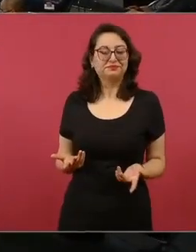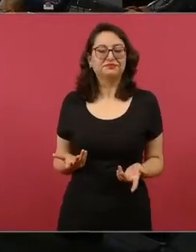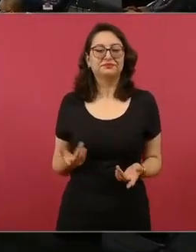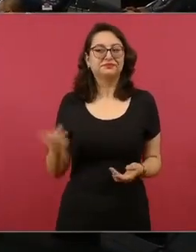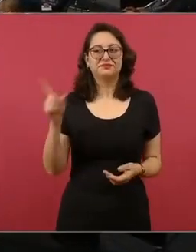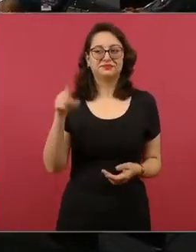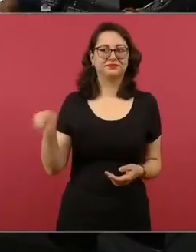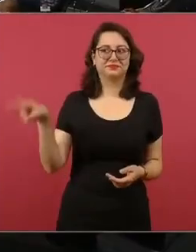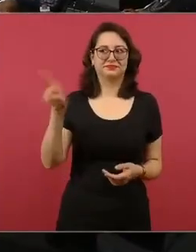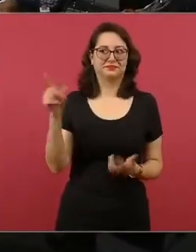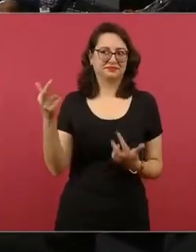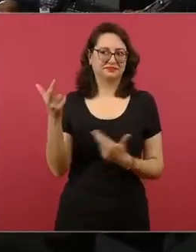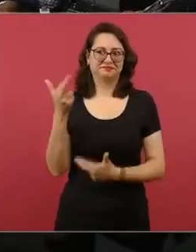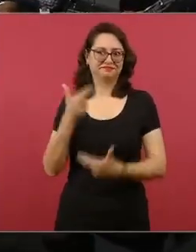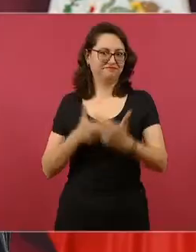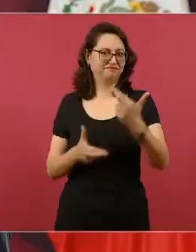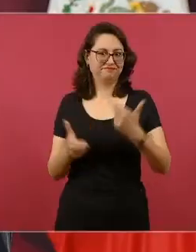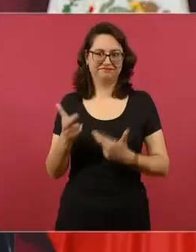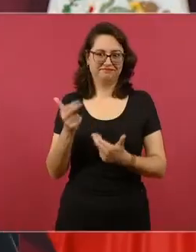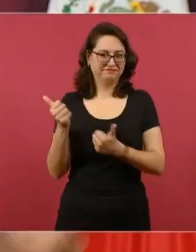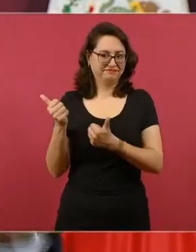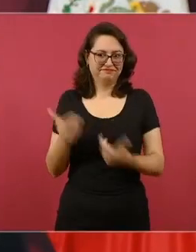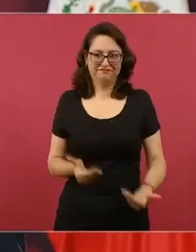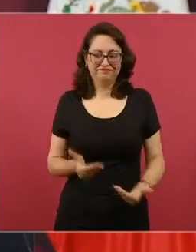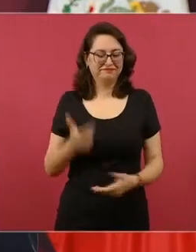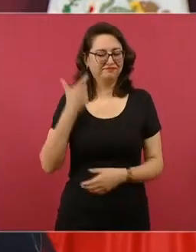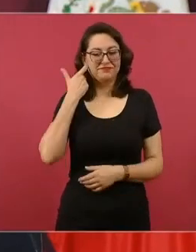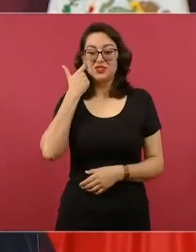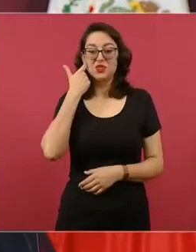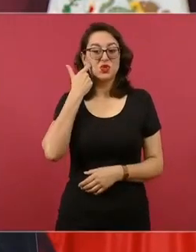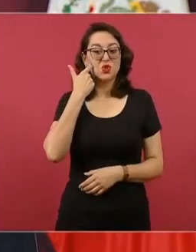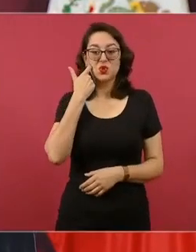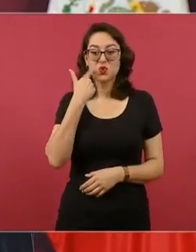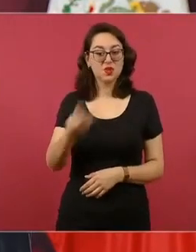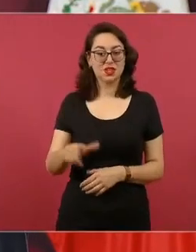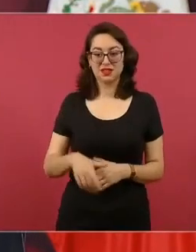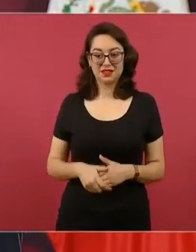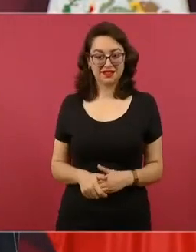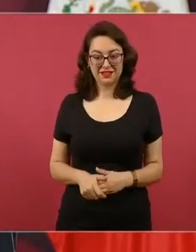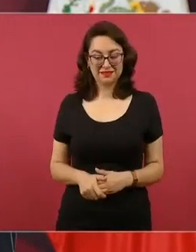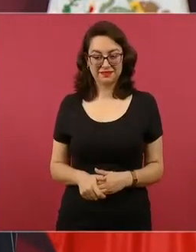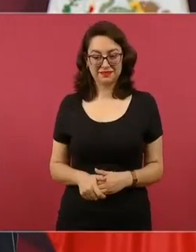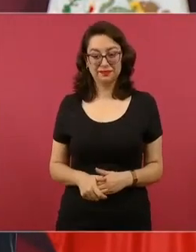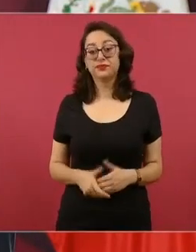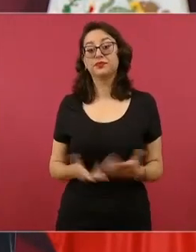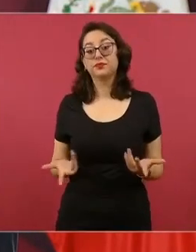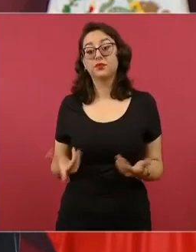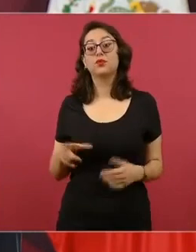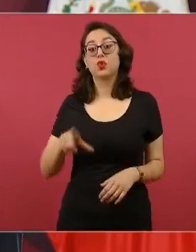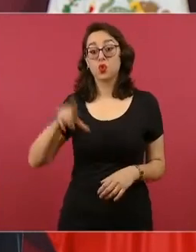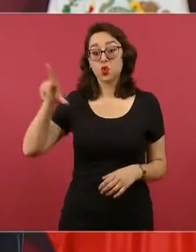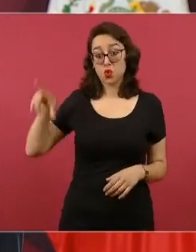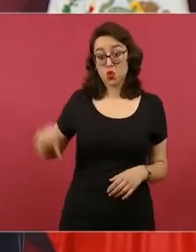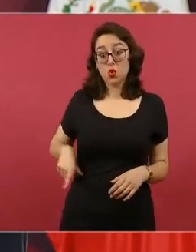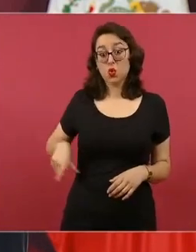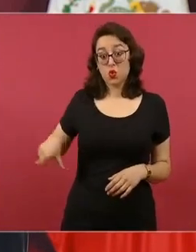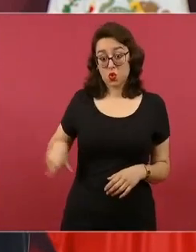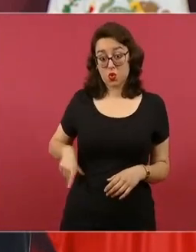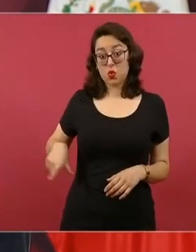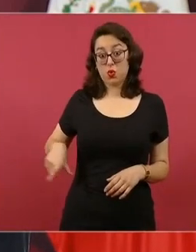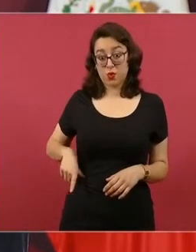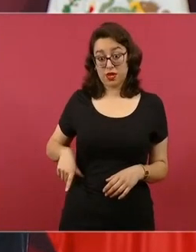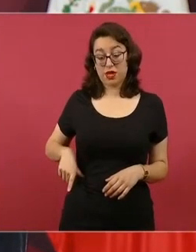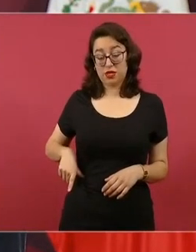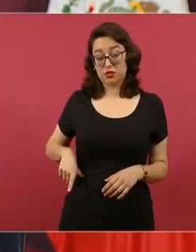Y como suele pasar en estos casos, no solo son los gobiernos que se sienten dueños de lo que no